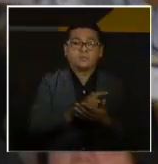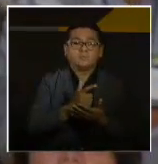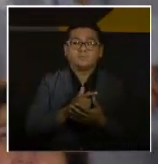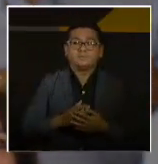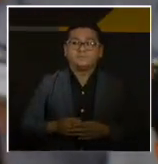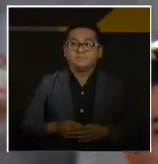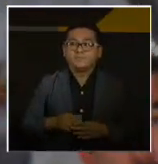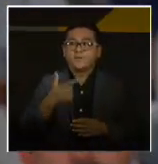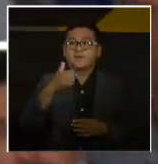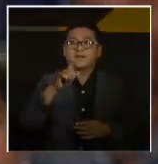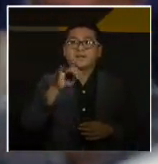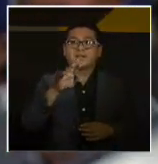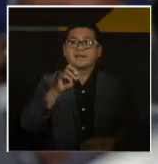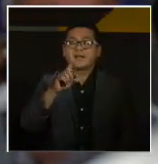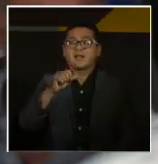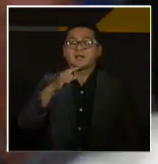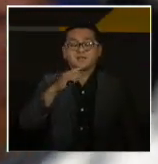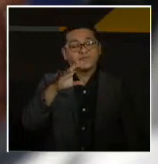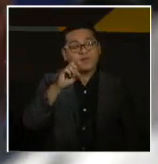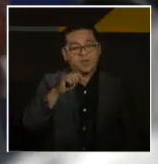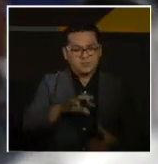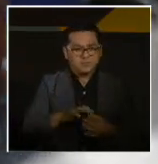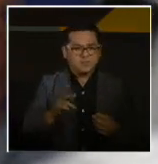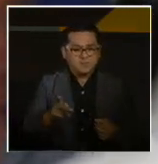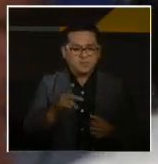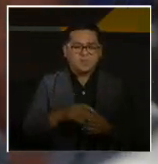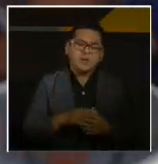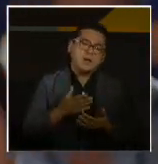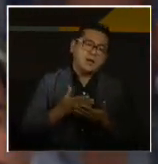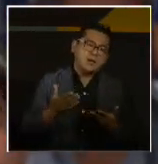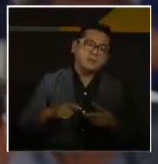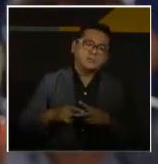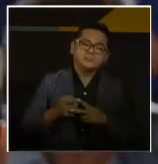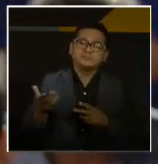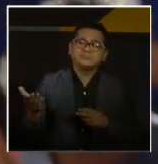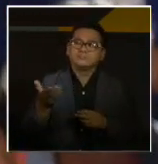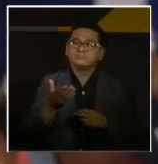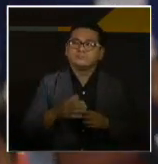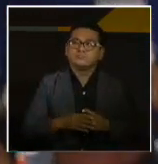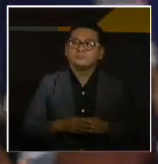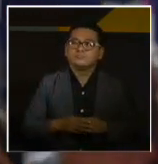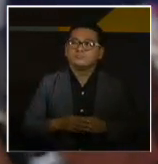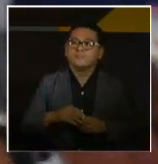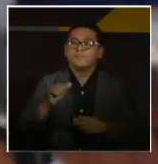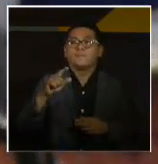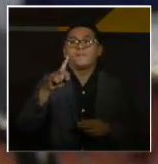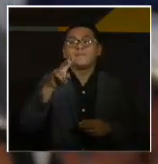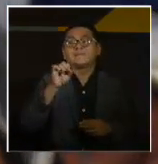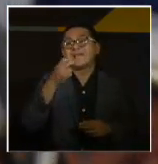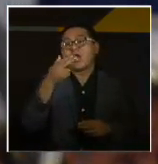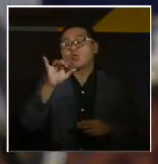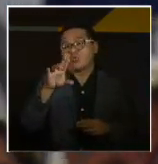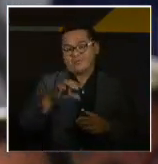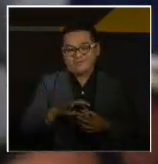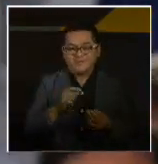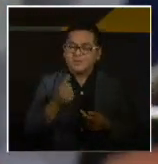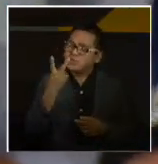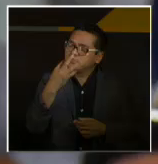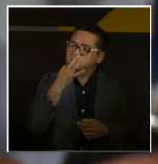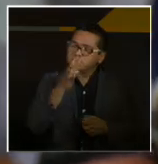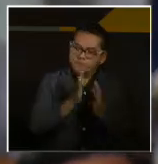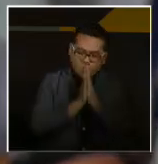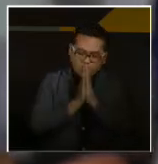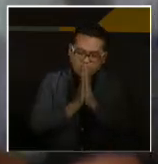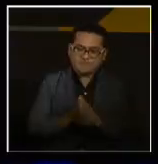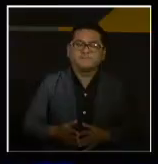licenciada Gladys Ricalde Ceballos. Y ahora inicia usted, candidato Mauricio Sahuí. Adelante, 2 minutos,